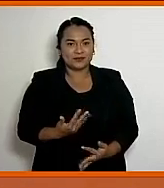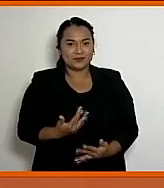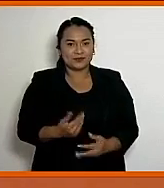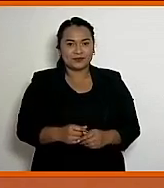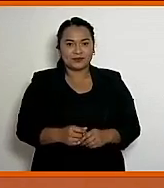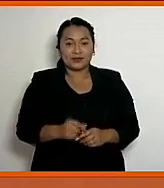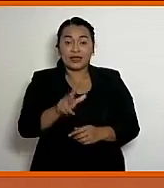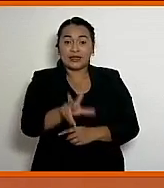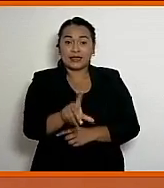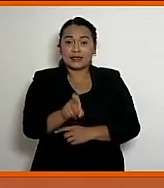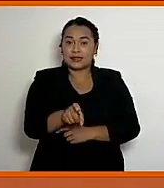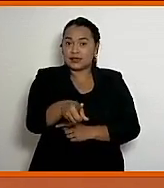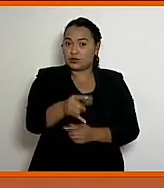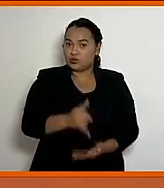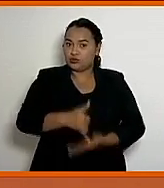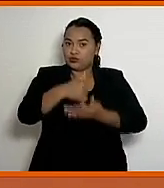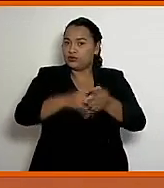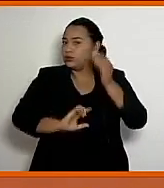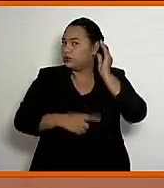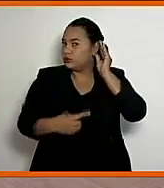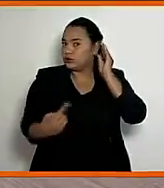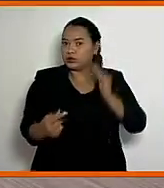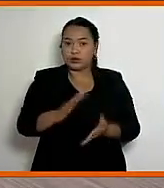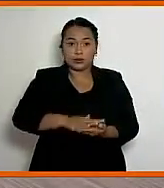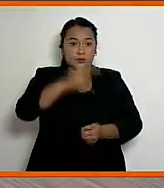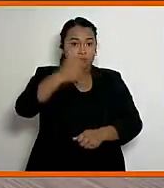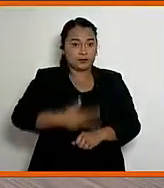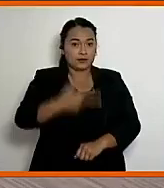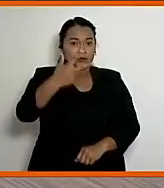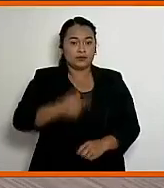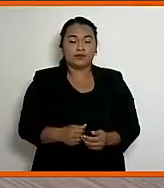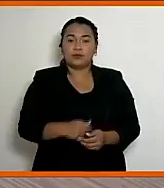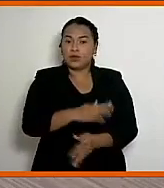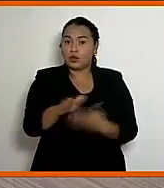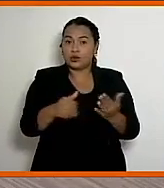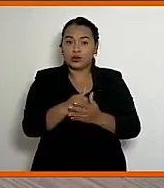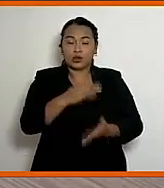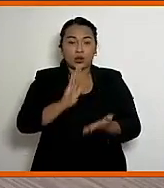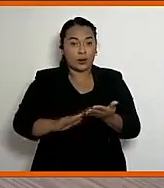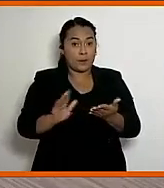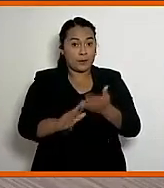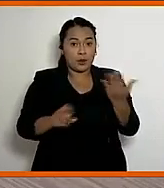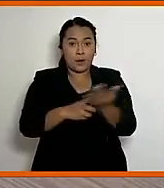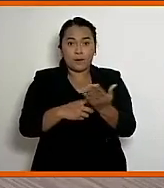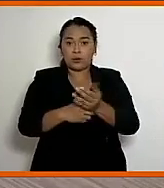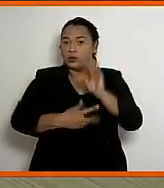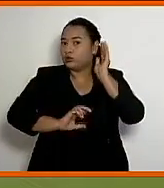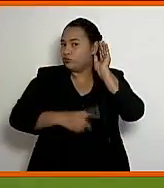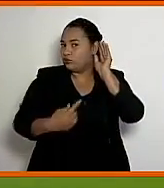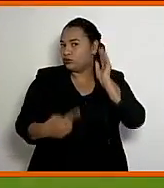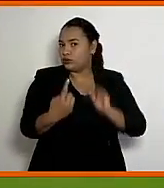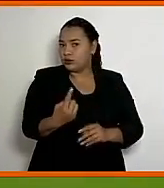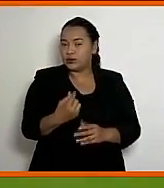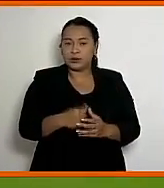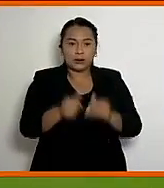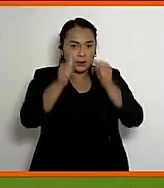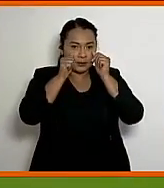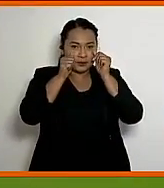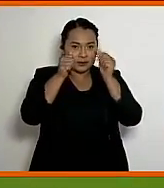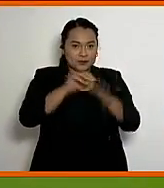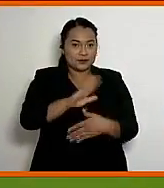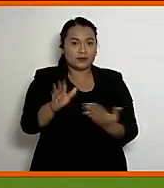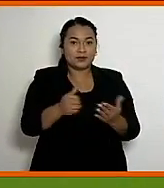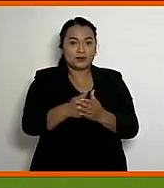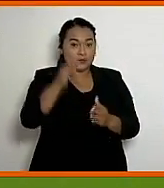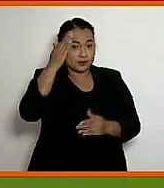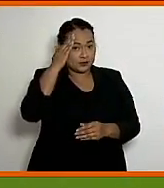3X. Recuerda, tu premio se multiplica por 3 en diaria, pero si sos jugador para más 1, atentos, porque el número favorecido para esta linda